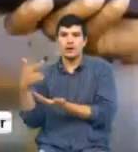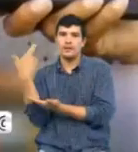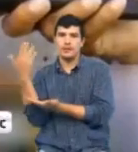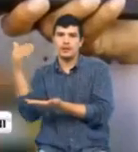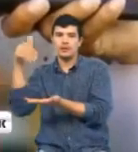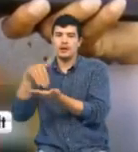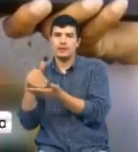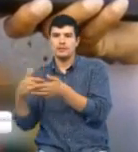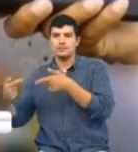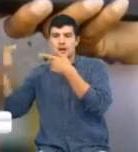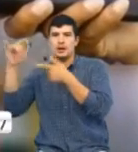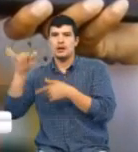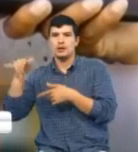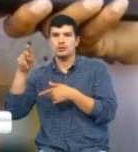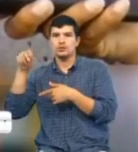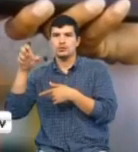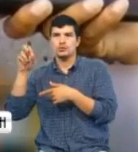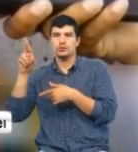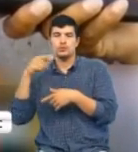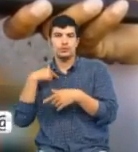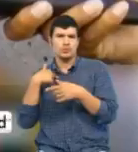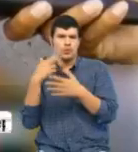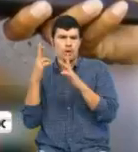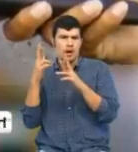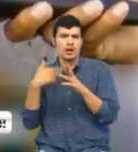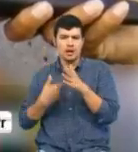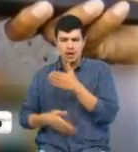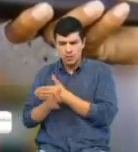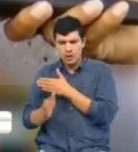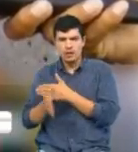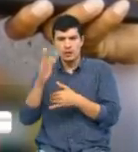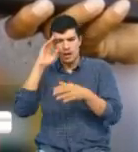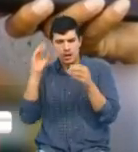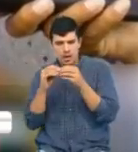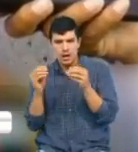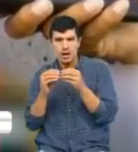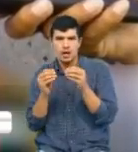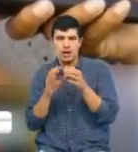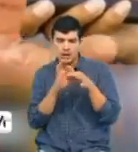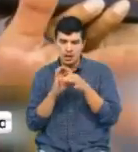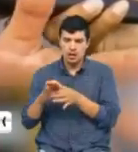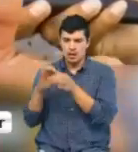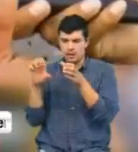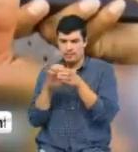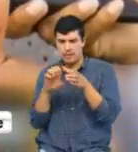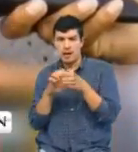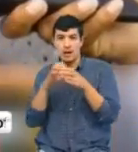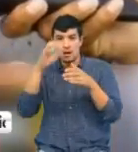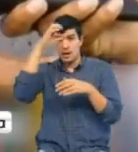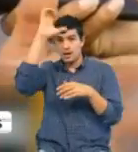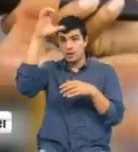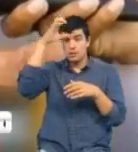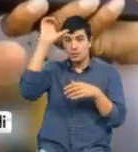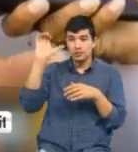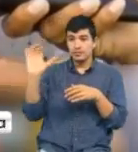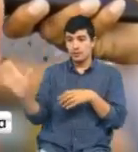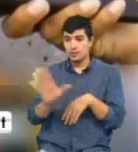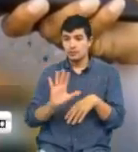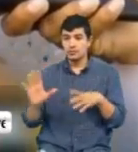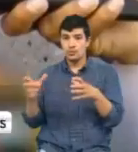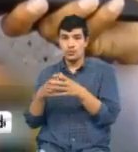Junior. Uno le apuesta a la continuidad, a la cohesión y el conocimiento de ellos